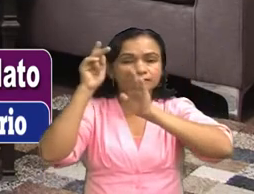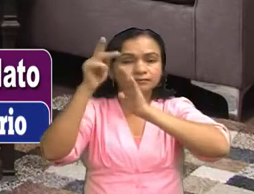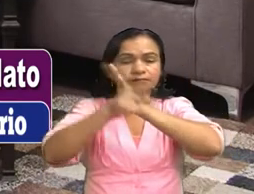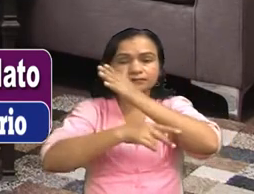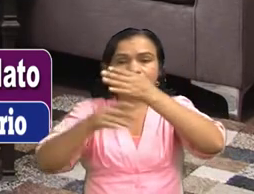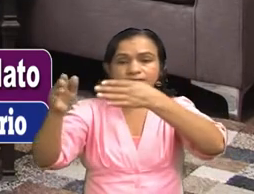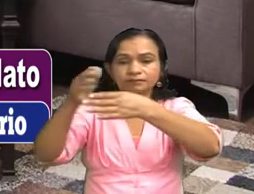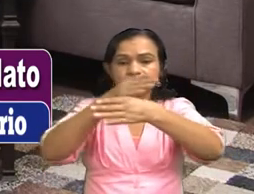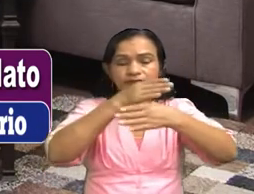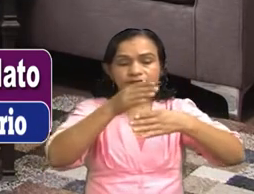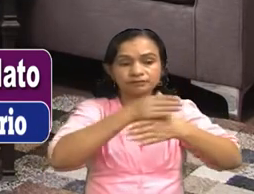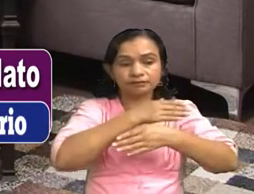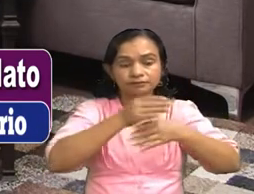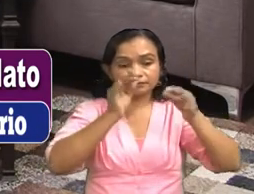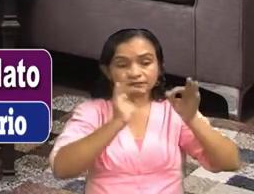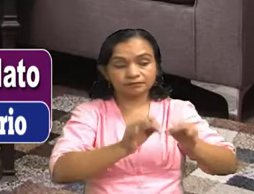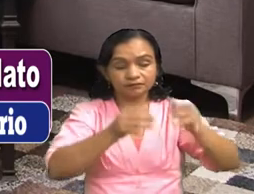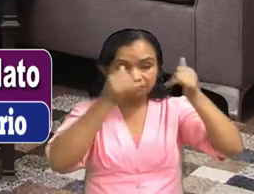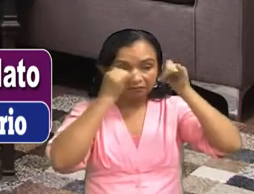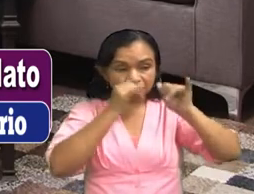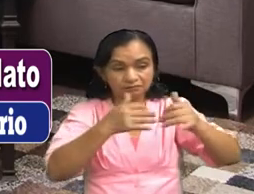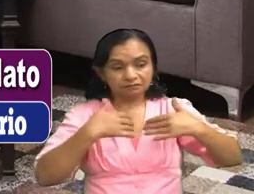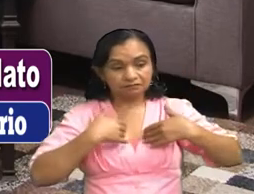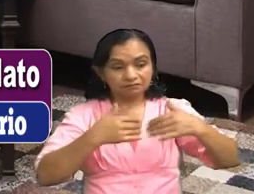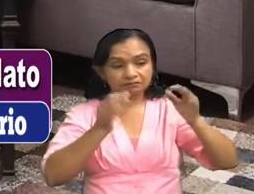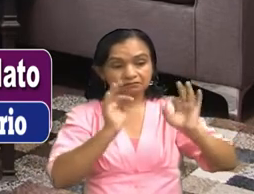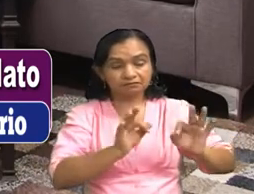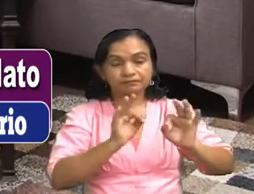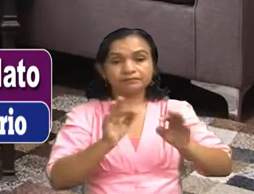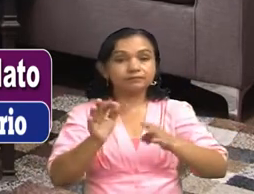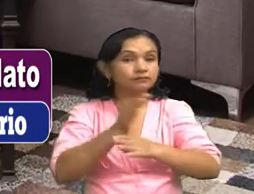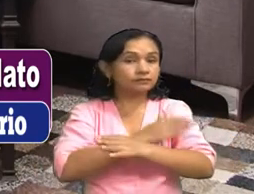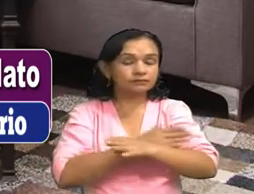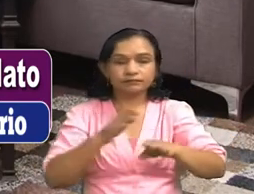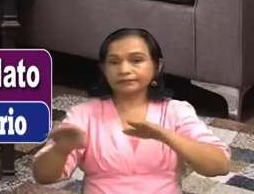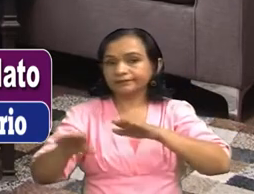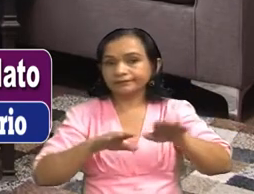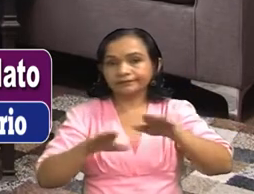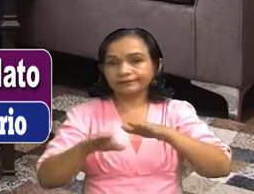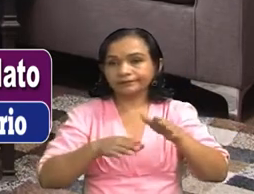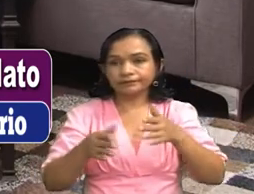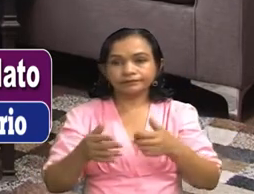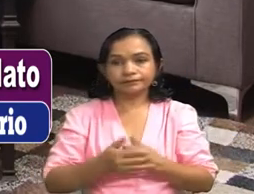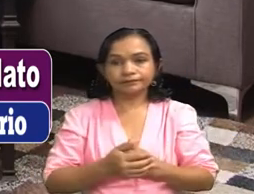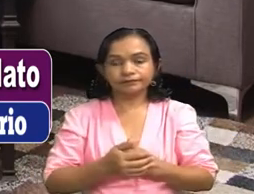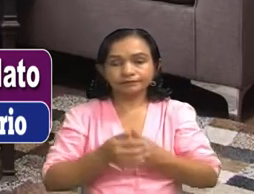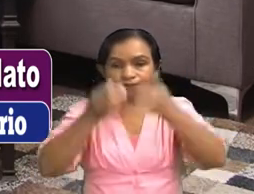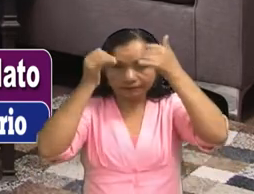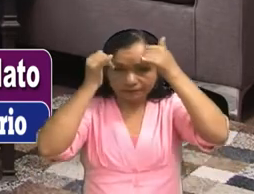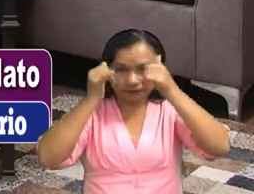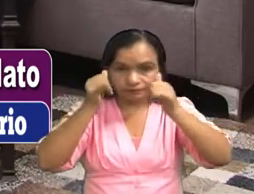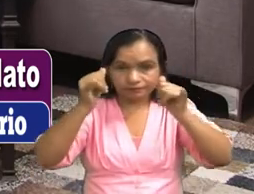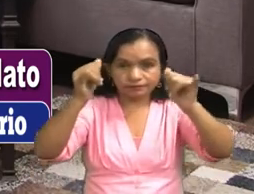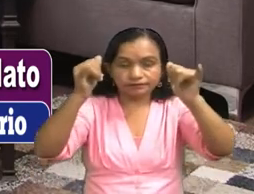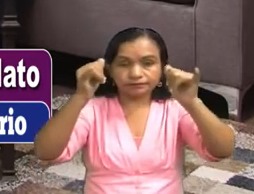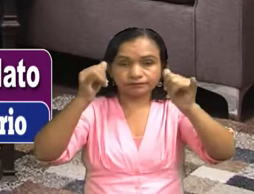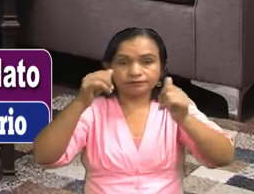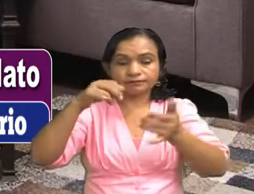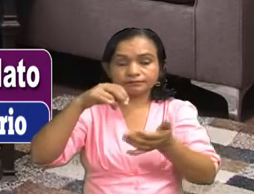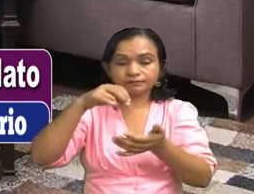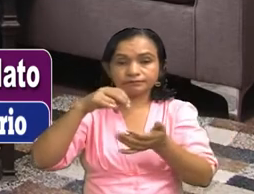mundo. O sea, ¿qué pasa? Nosotros no podíamos exportar ganado, por